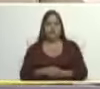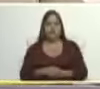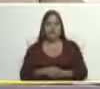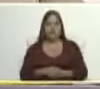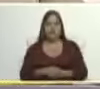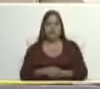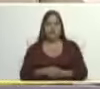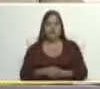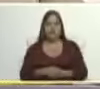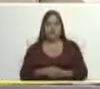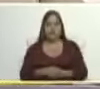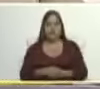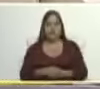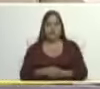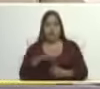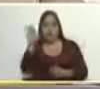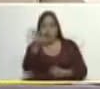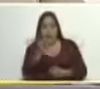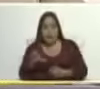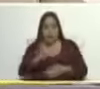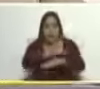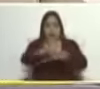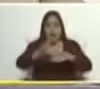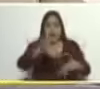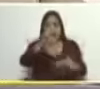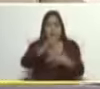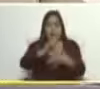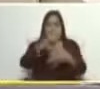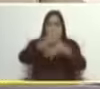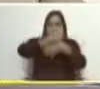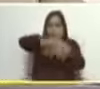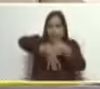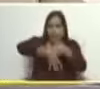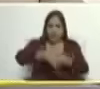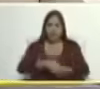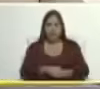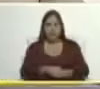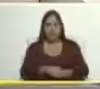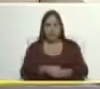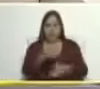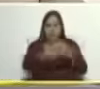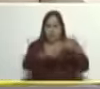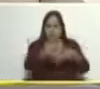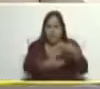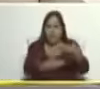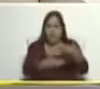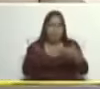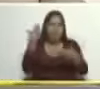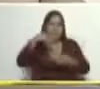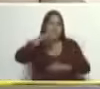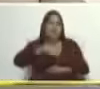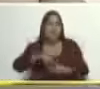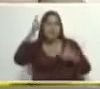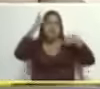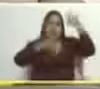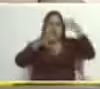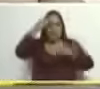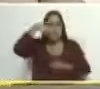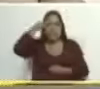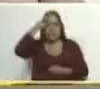En las naciones del Caribe y América Latina, el ALBA, a través de Fidel y de Chávez,